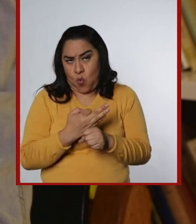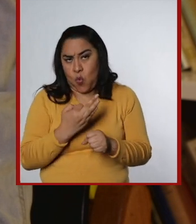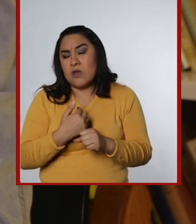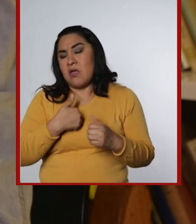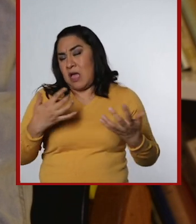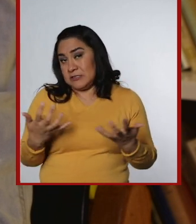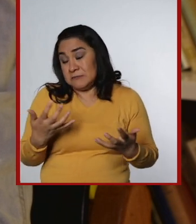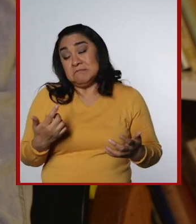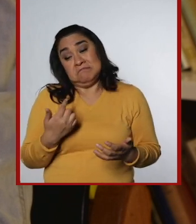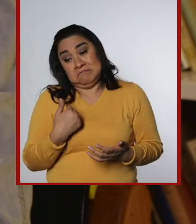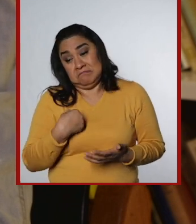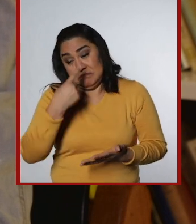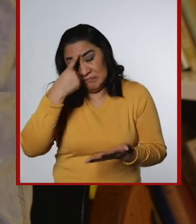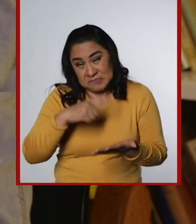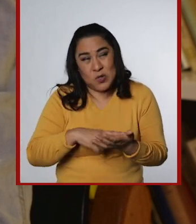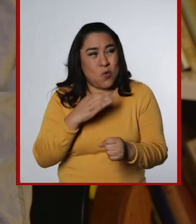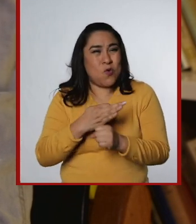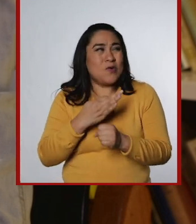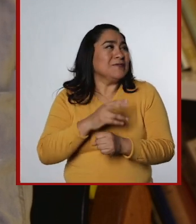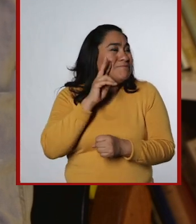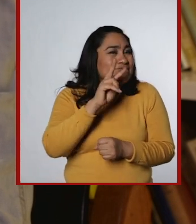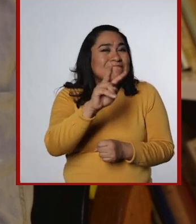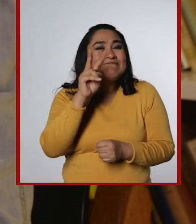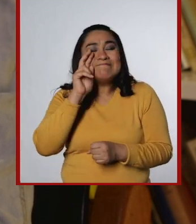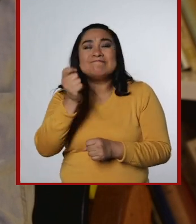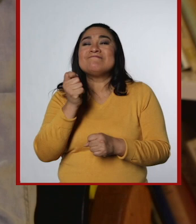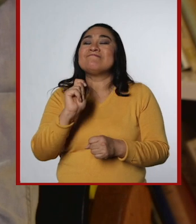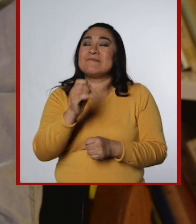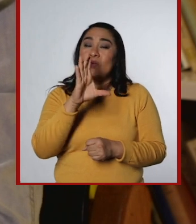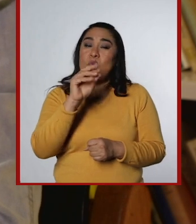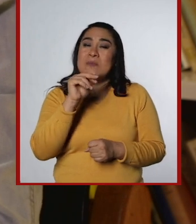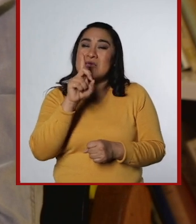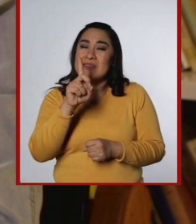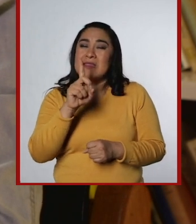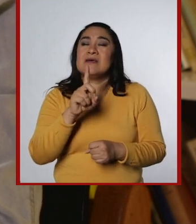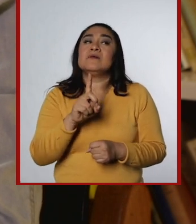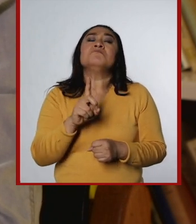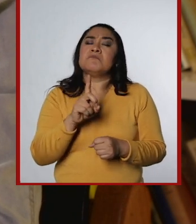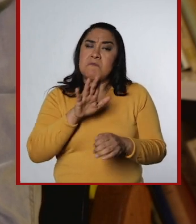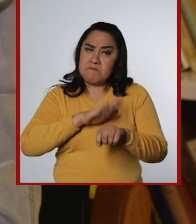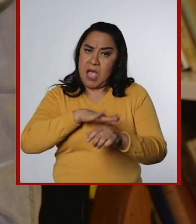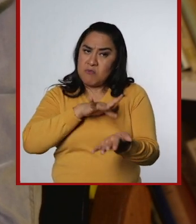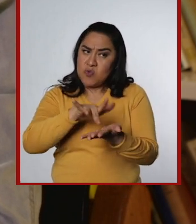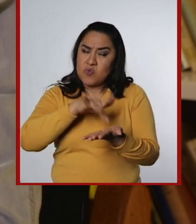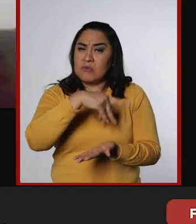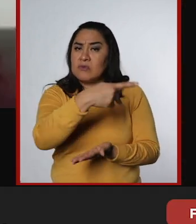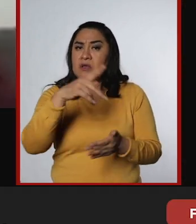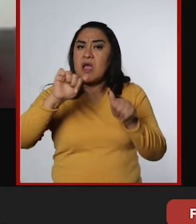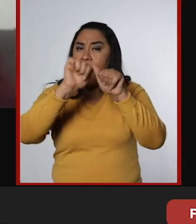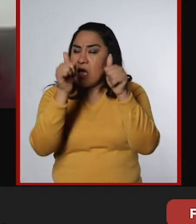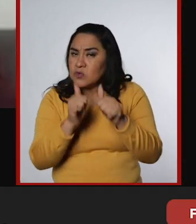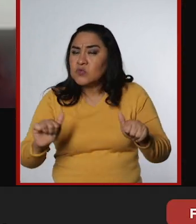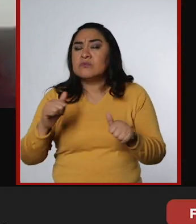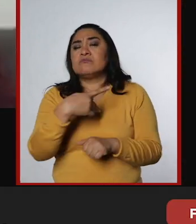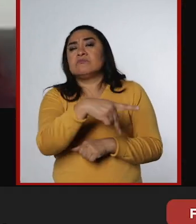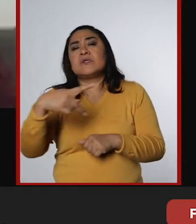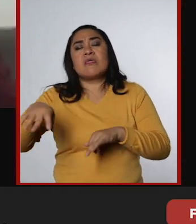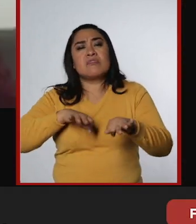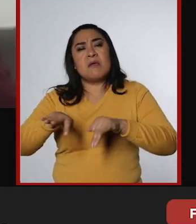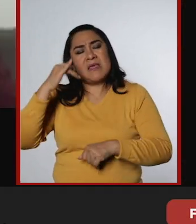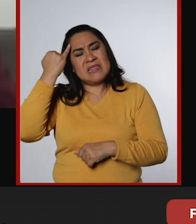ahorita, frente al COVID, la pandemia, estamos apoyando a las artesanas. ¿Qué hacemos con las casas de la mujer indígena que han sufrido